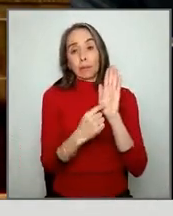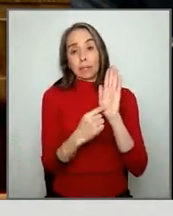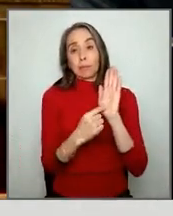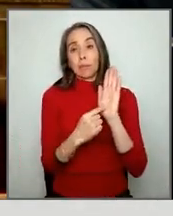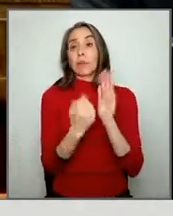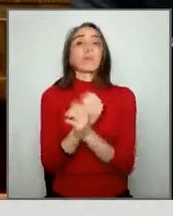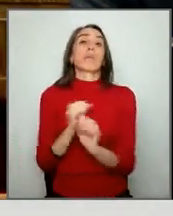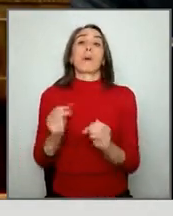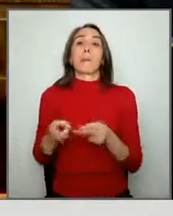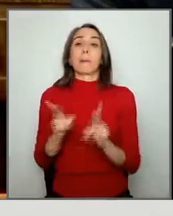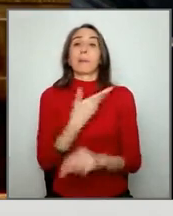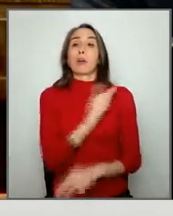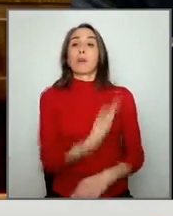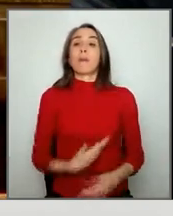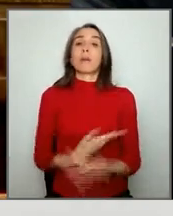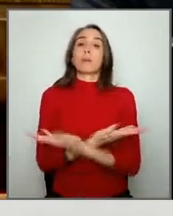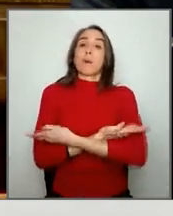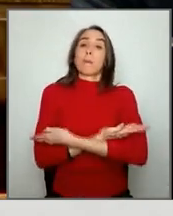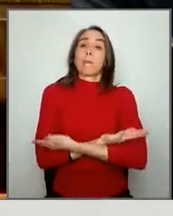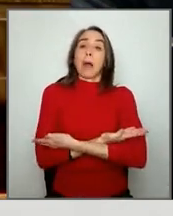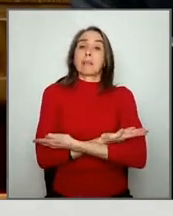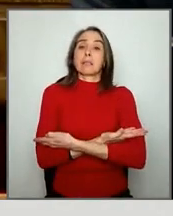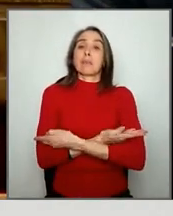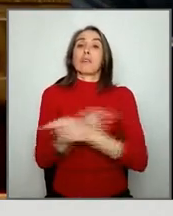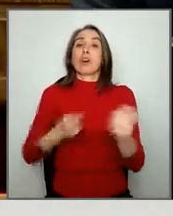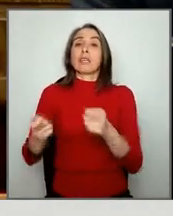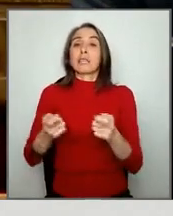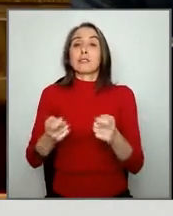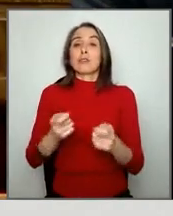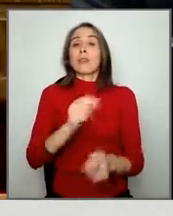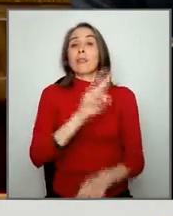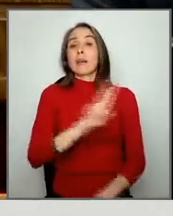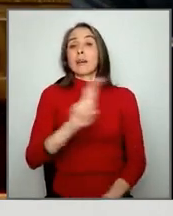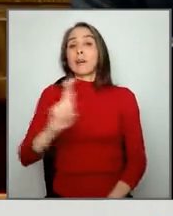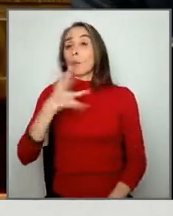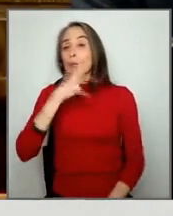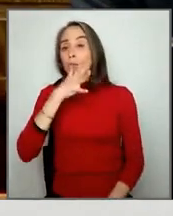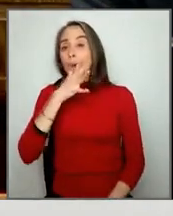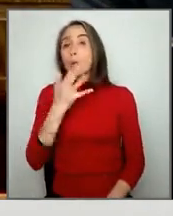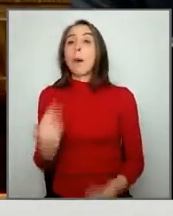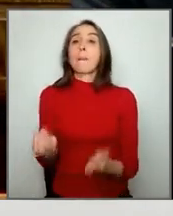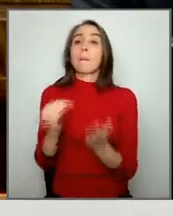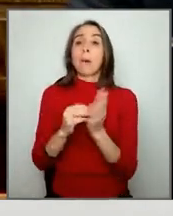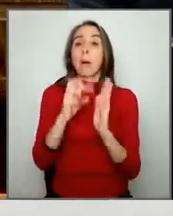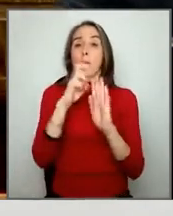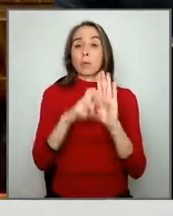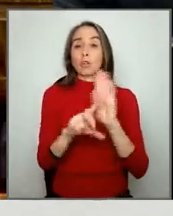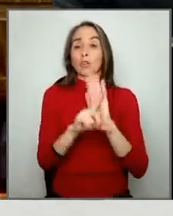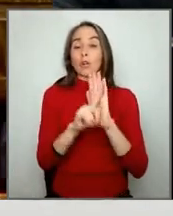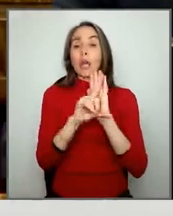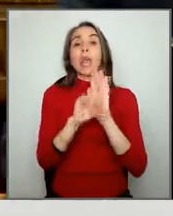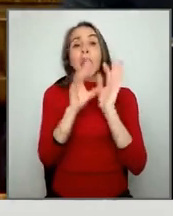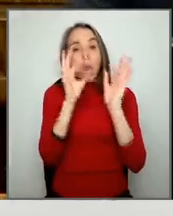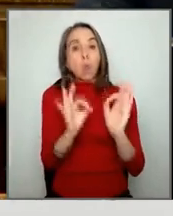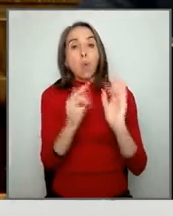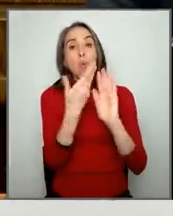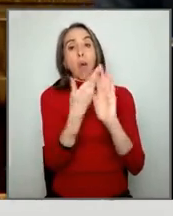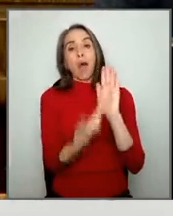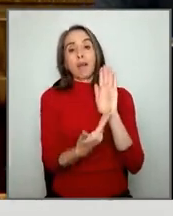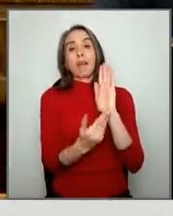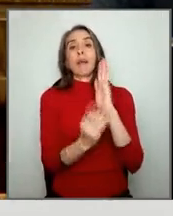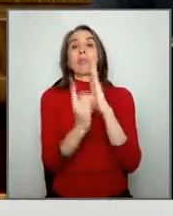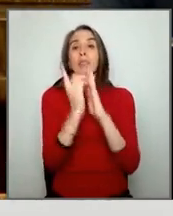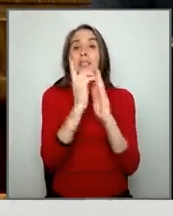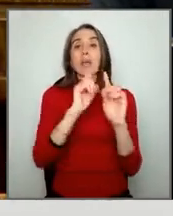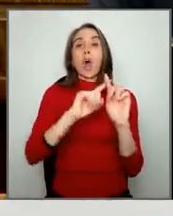tener un gobierno pasivo en la gestión de nuestros recursos hídricos necesitamos más proyectos de ley como este que impulsen el desarrollo de fuentes alternativas